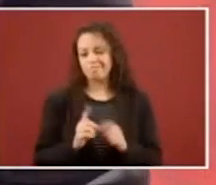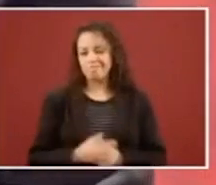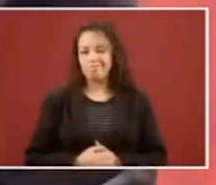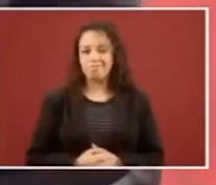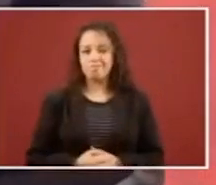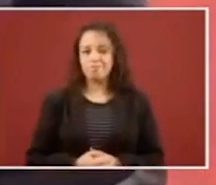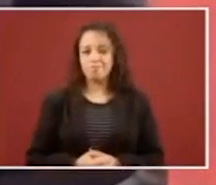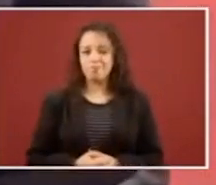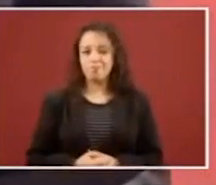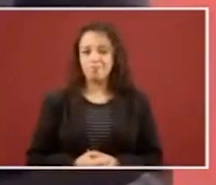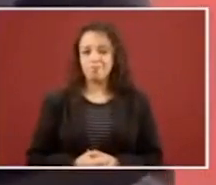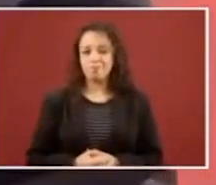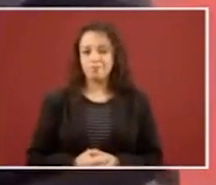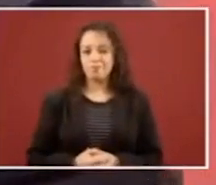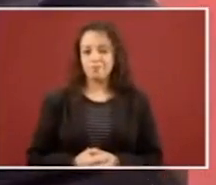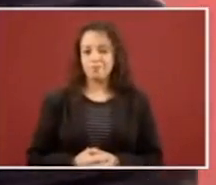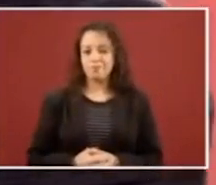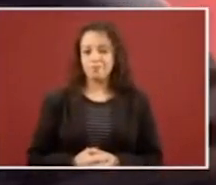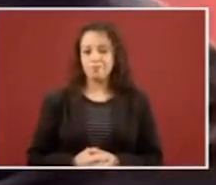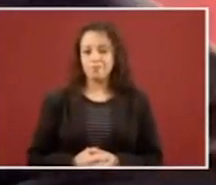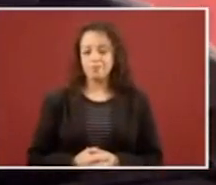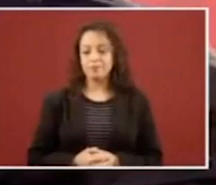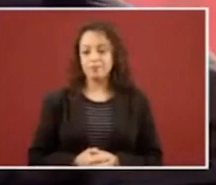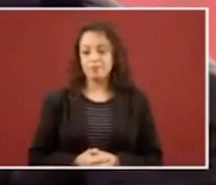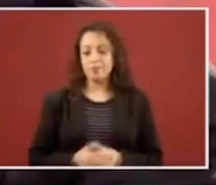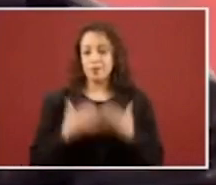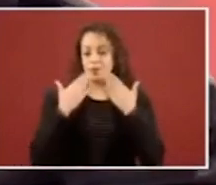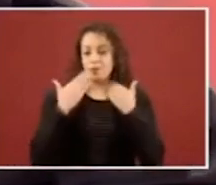un acto de deshonestidad, o